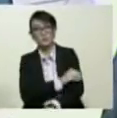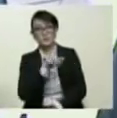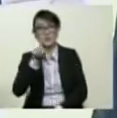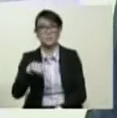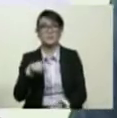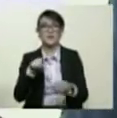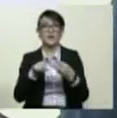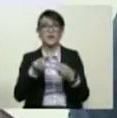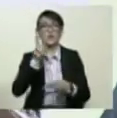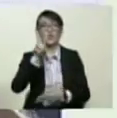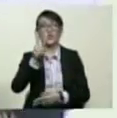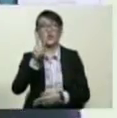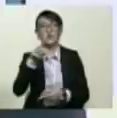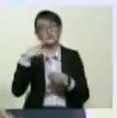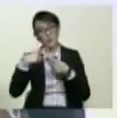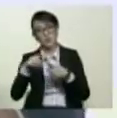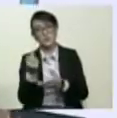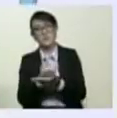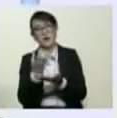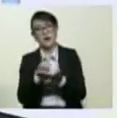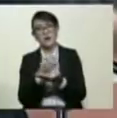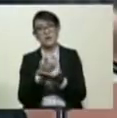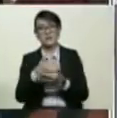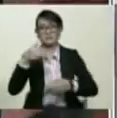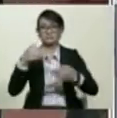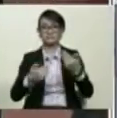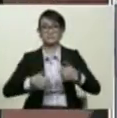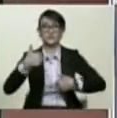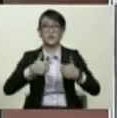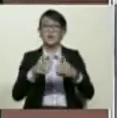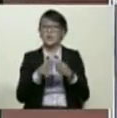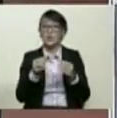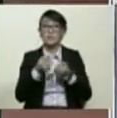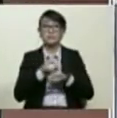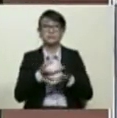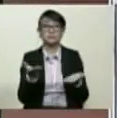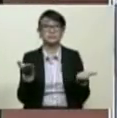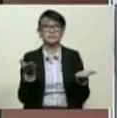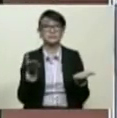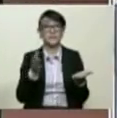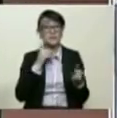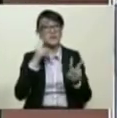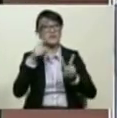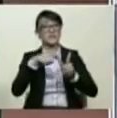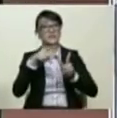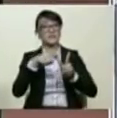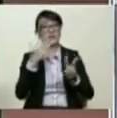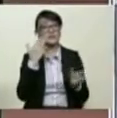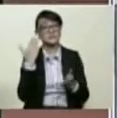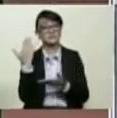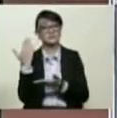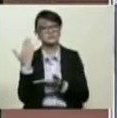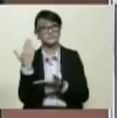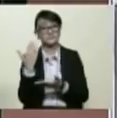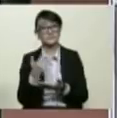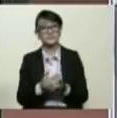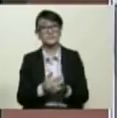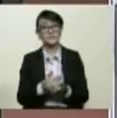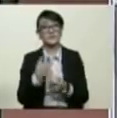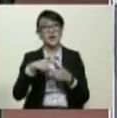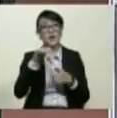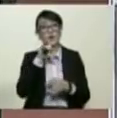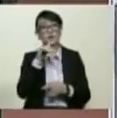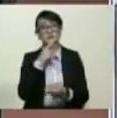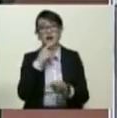para el señor Javier Bertucci, y así en todos los medios públicos. Esto es Venezolana Televisión, Agencia Venezolana de Noticias